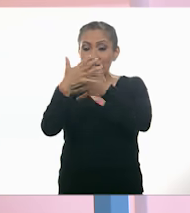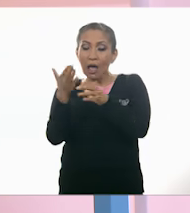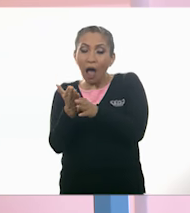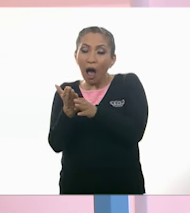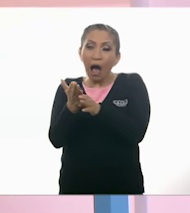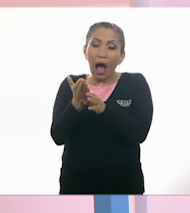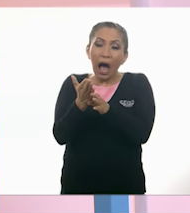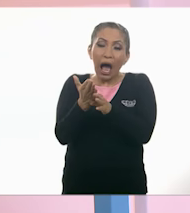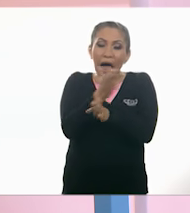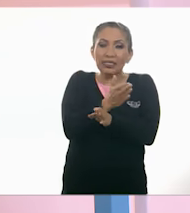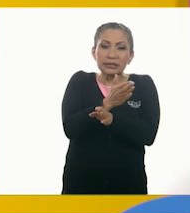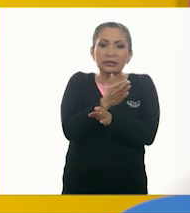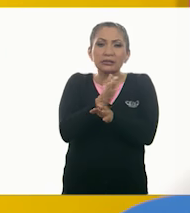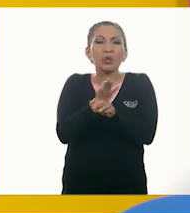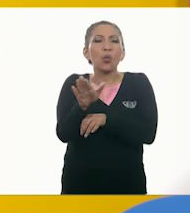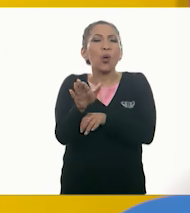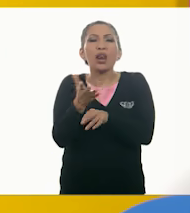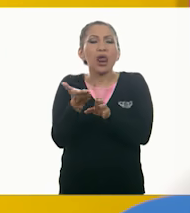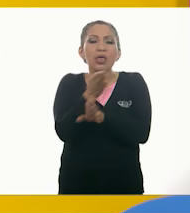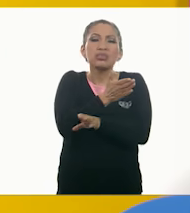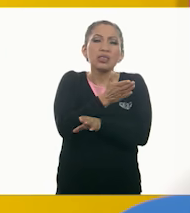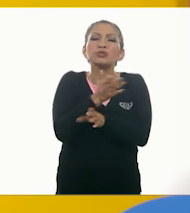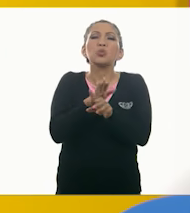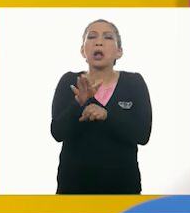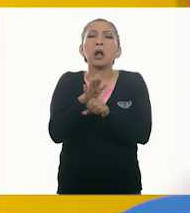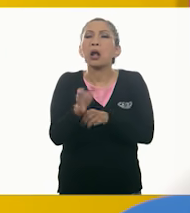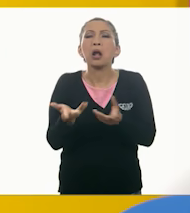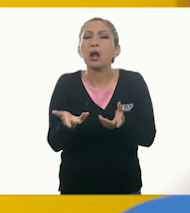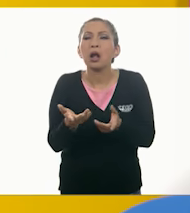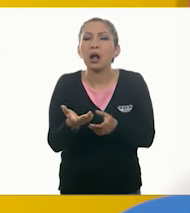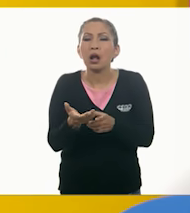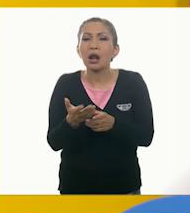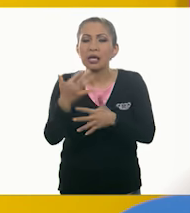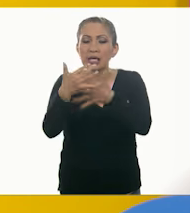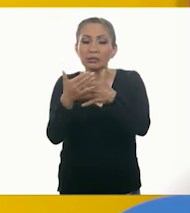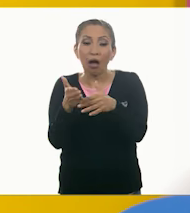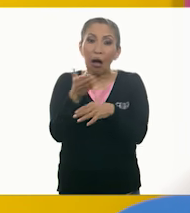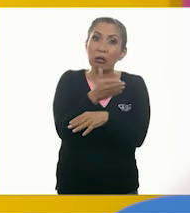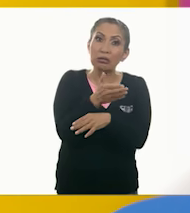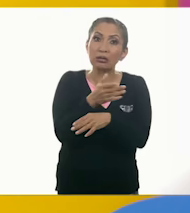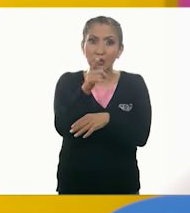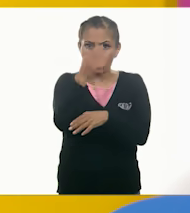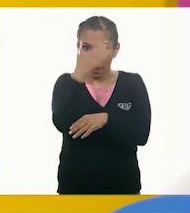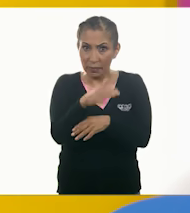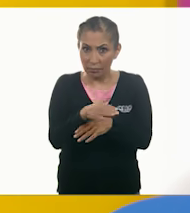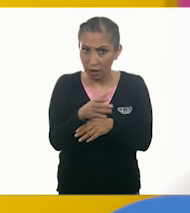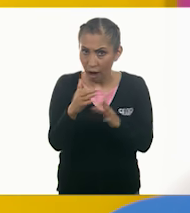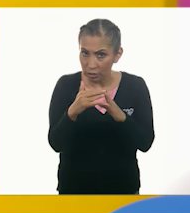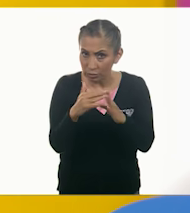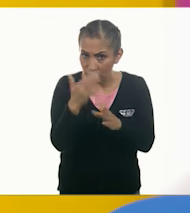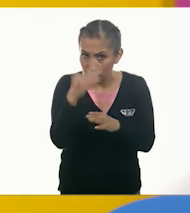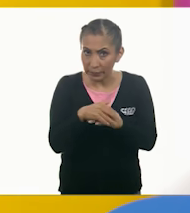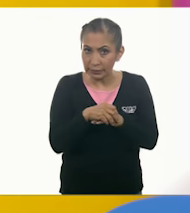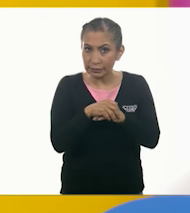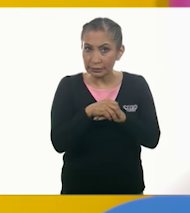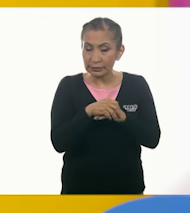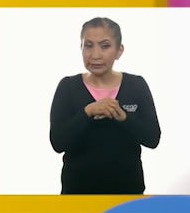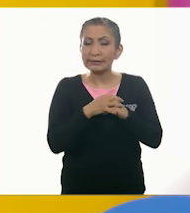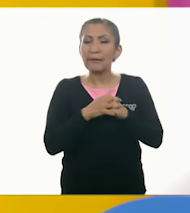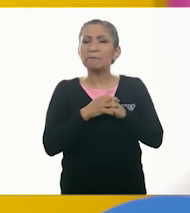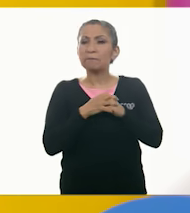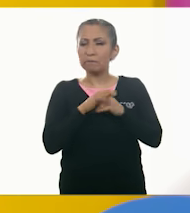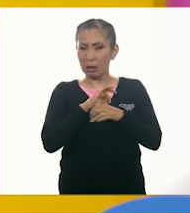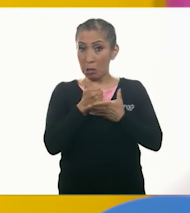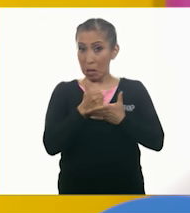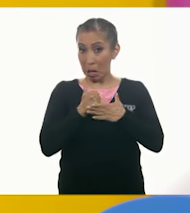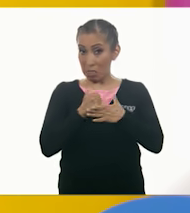15? ¿Antes del 15? ¿Cuál es? ¿Y sabes? ¿Ustedes saben en casa? ¿Me puedo